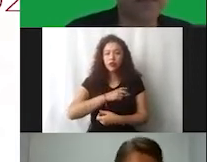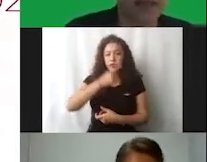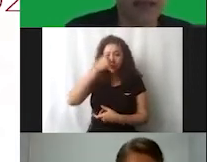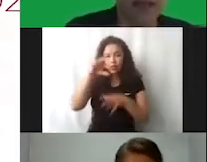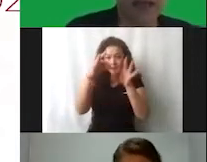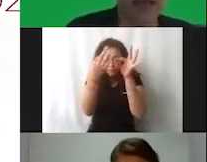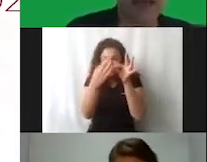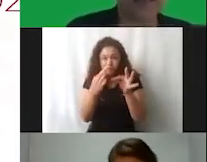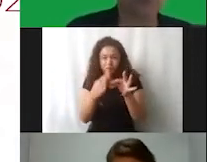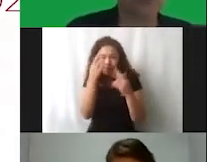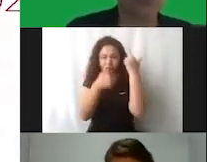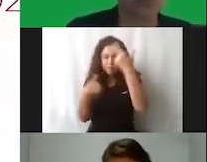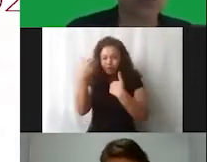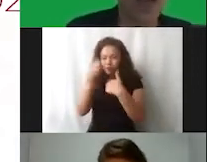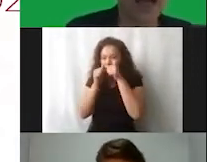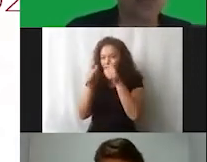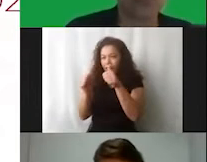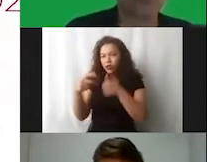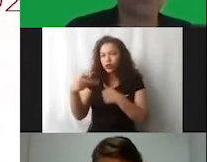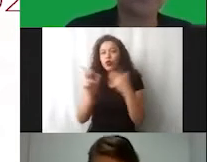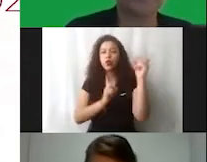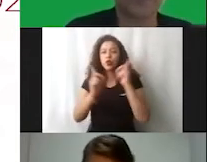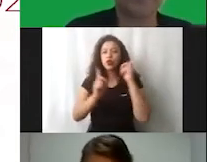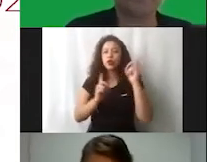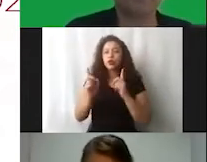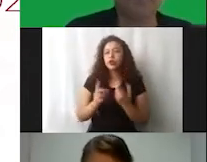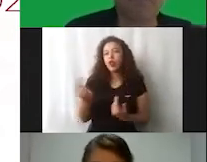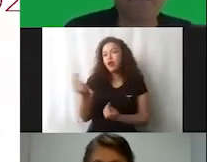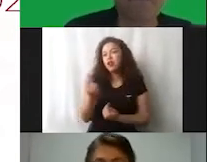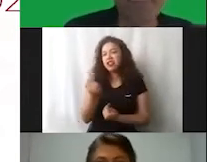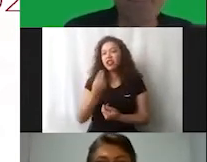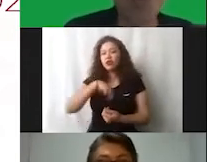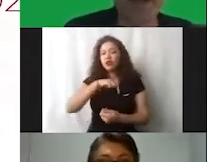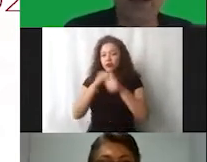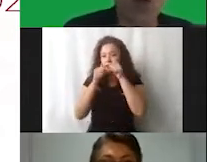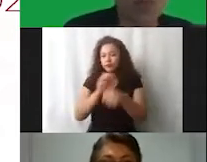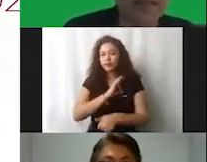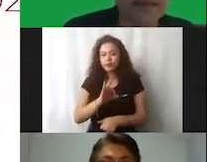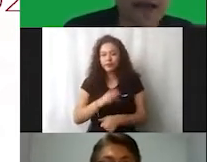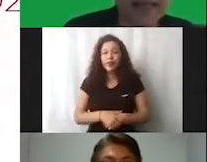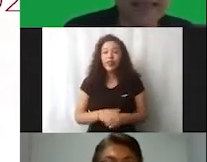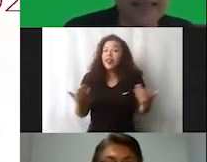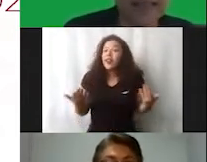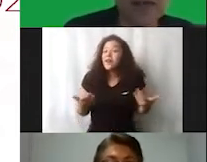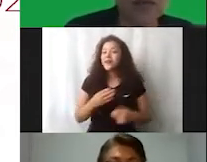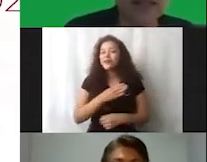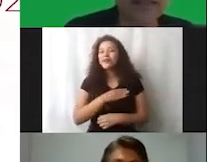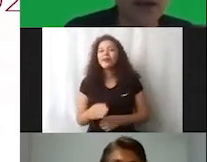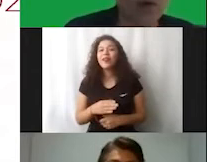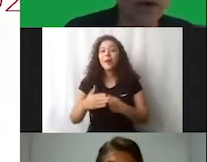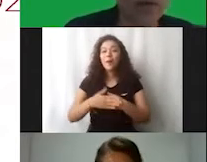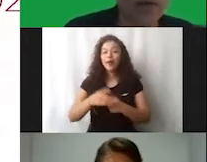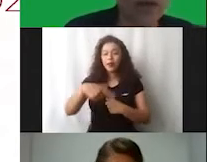puntualmente en atención a sus necesidades. Bueno, pues sin más, si están ustedes